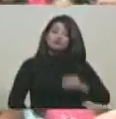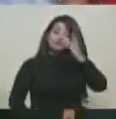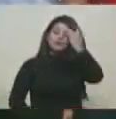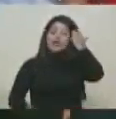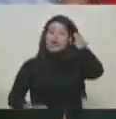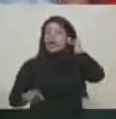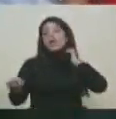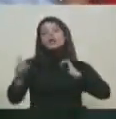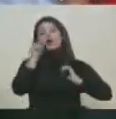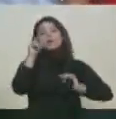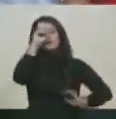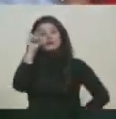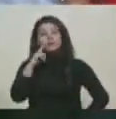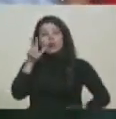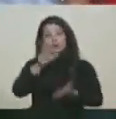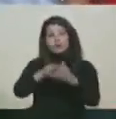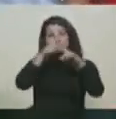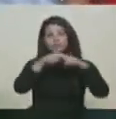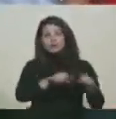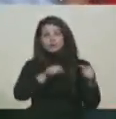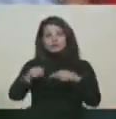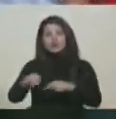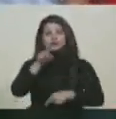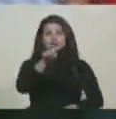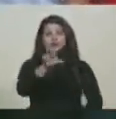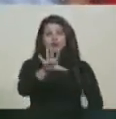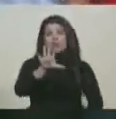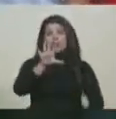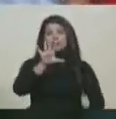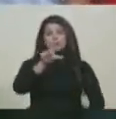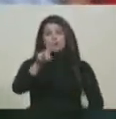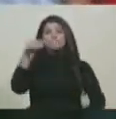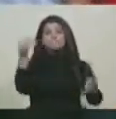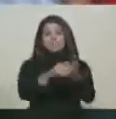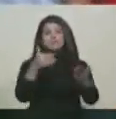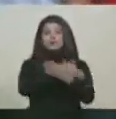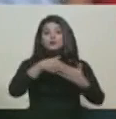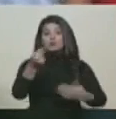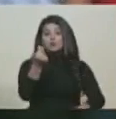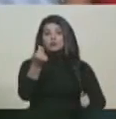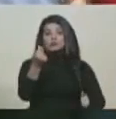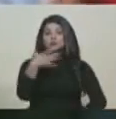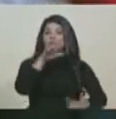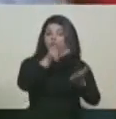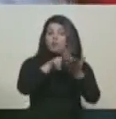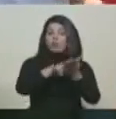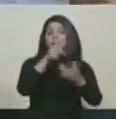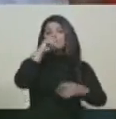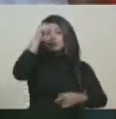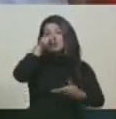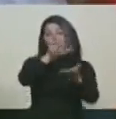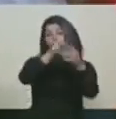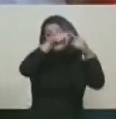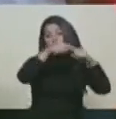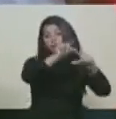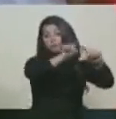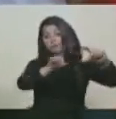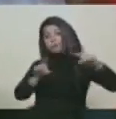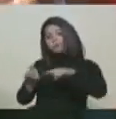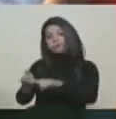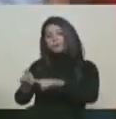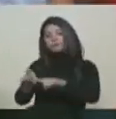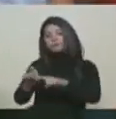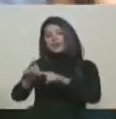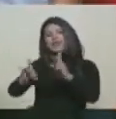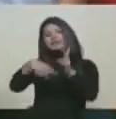Mora en la primera vuelta le aprobaron 151 mil millones de bolívares al presidente Maduro para el estado Táchira. Y en la